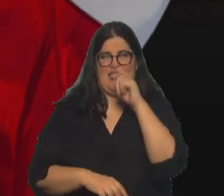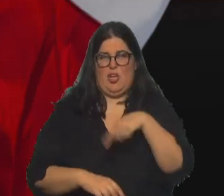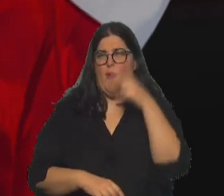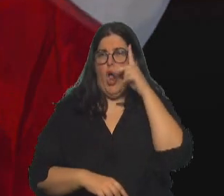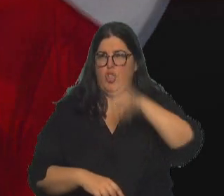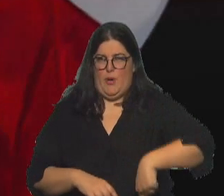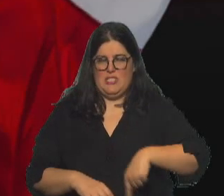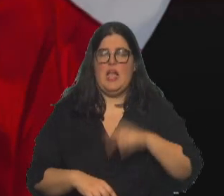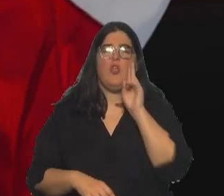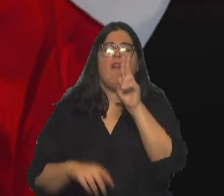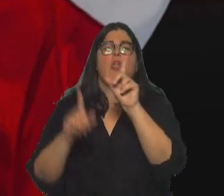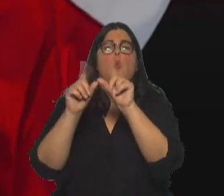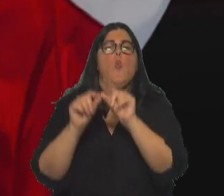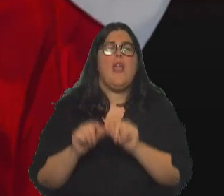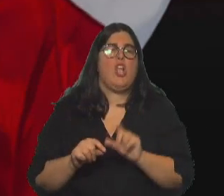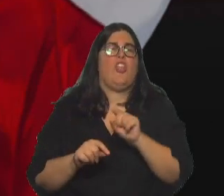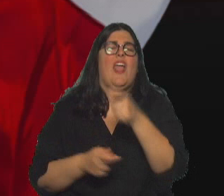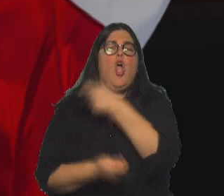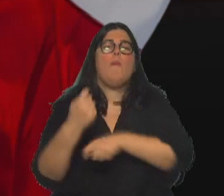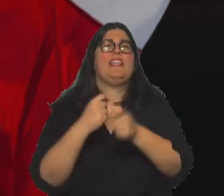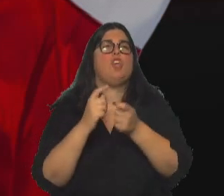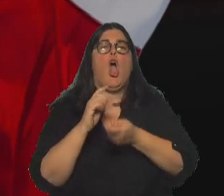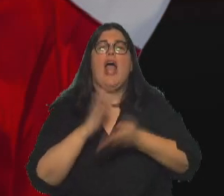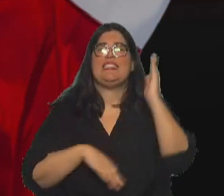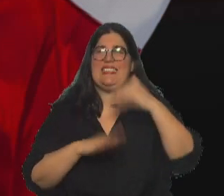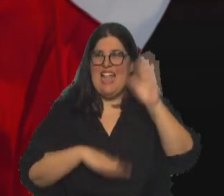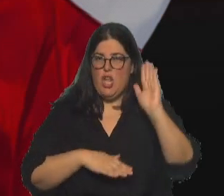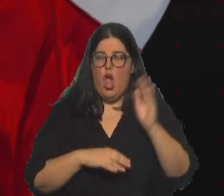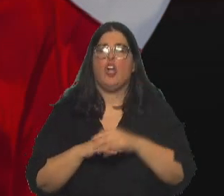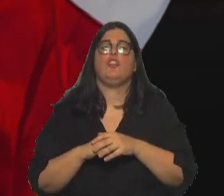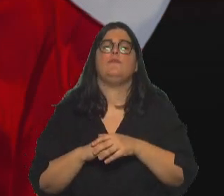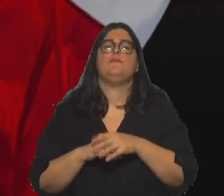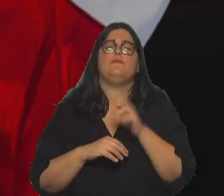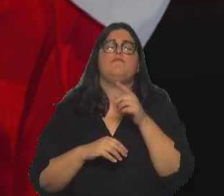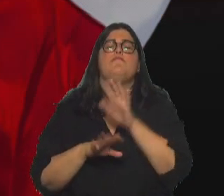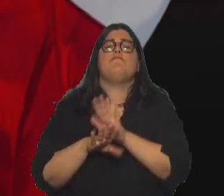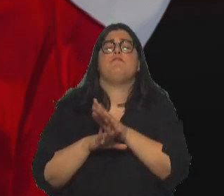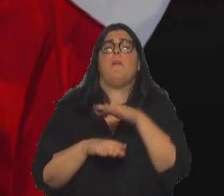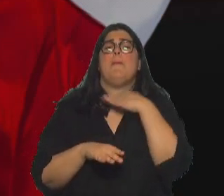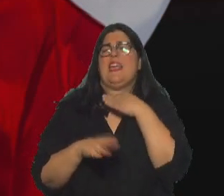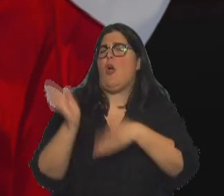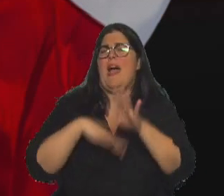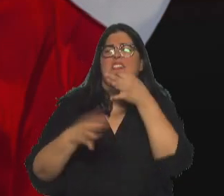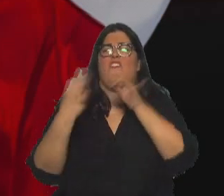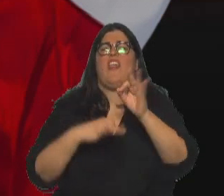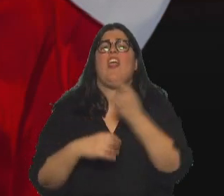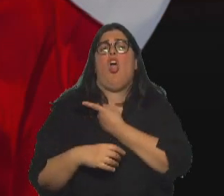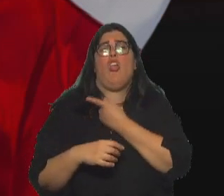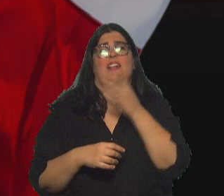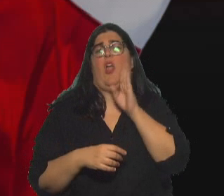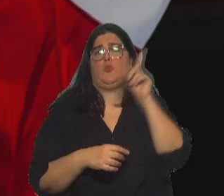37,8%. Pero vamos a ver los números del comercio exterior. Tiene que ver con que es el principal proveedor de bienes a Estados